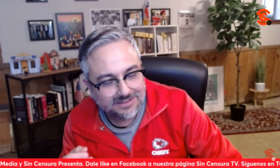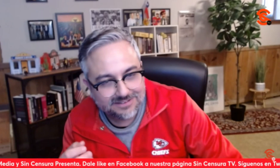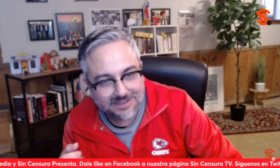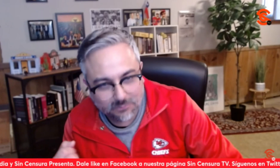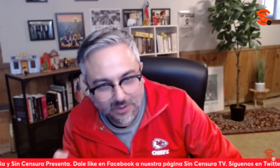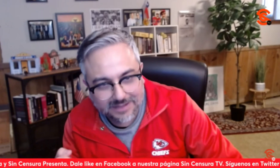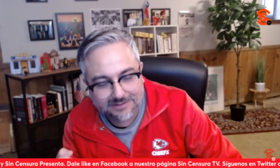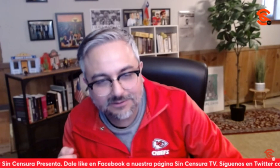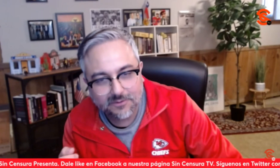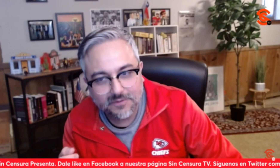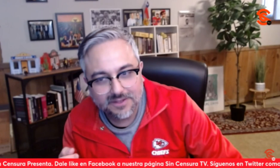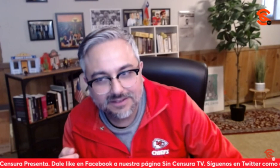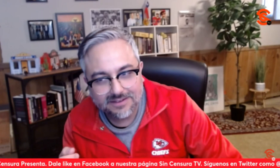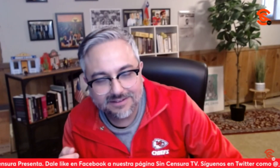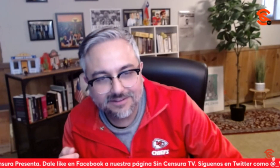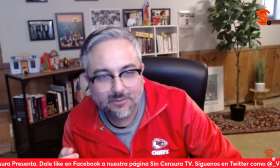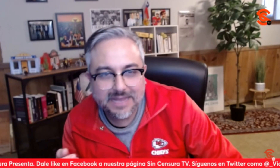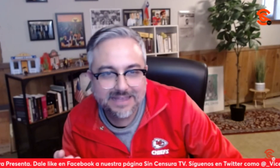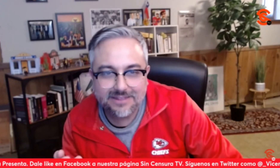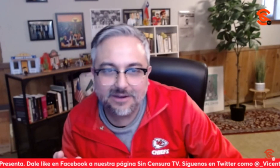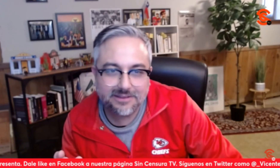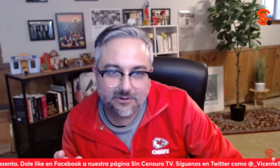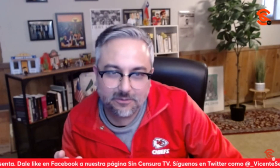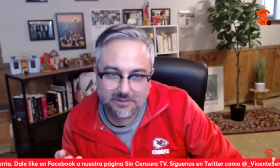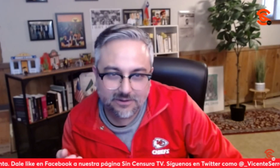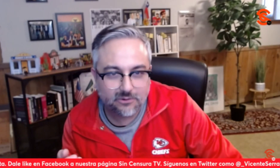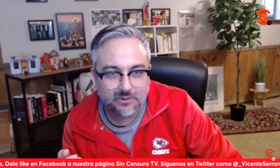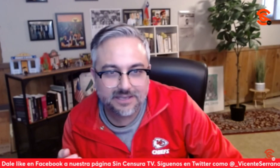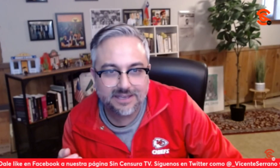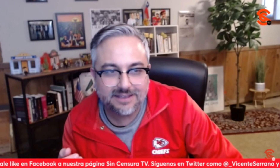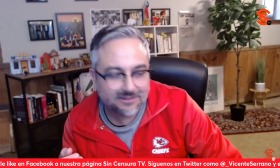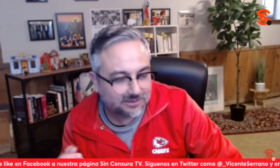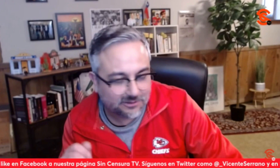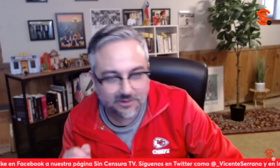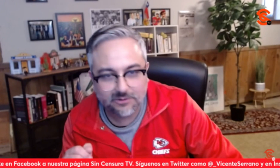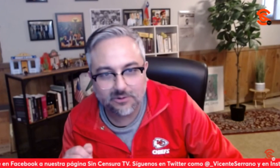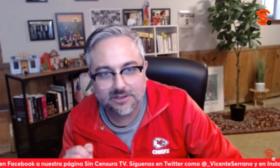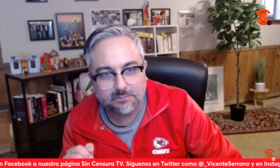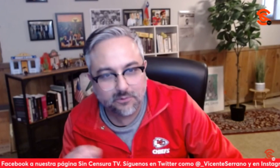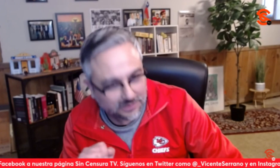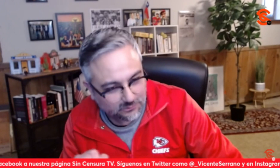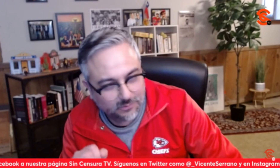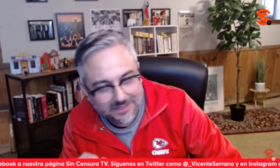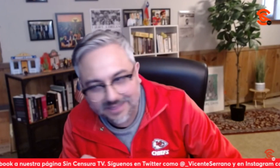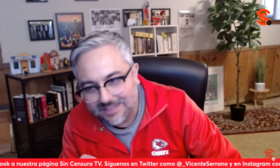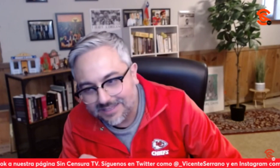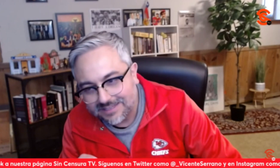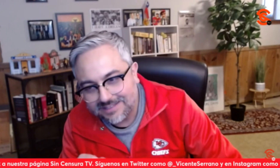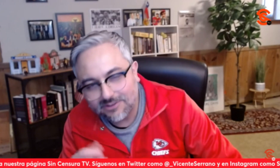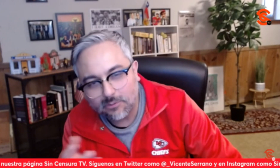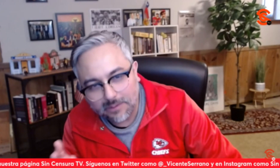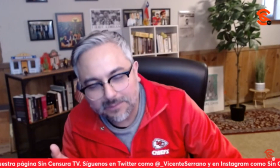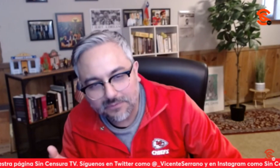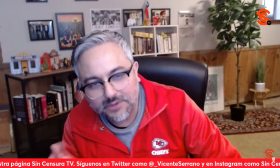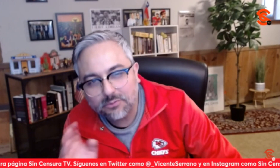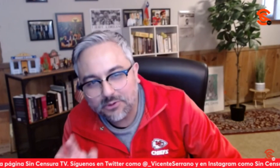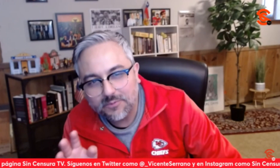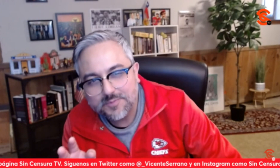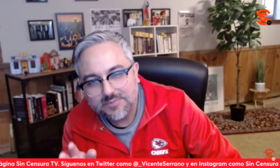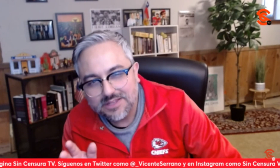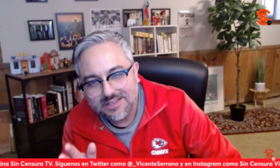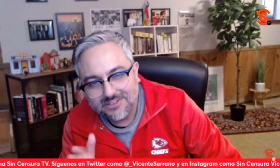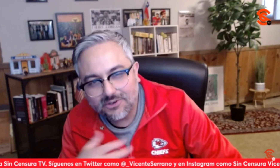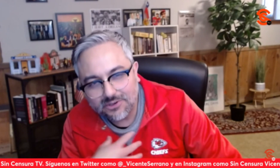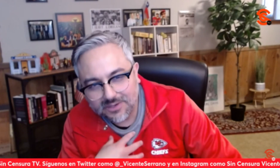tan molesto, dijo, bueno, ya no le quiero dar otro llegue, ya no le quiero dar otro raspón, otra sobada, ya no le voy a preguntar eso,